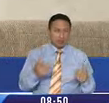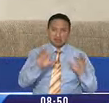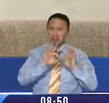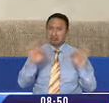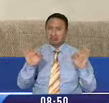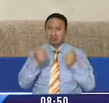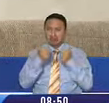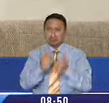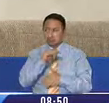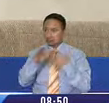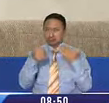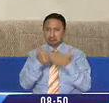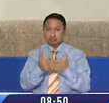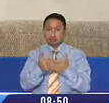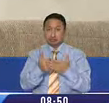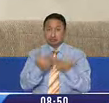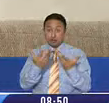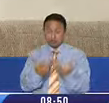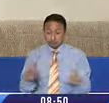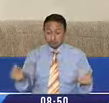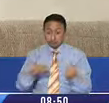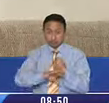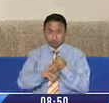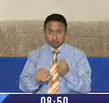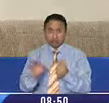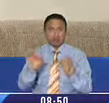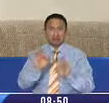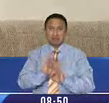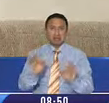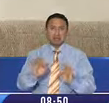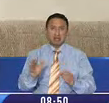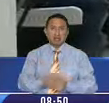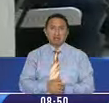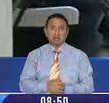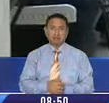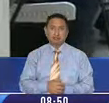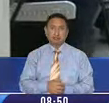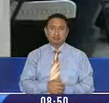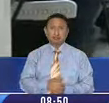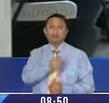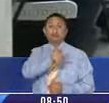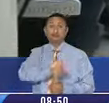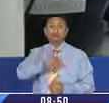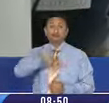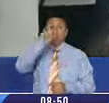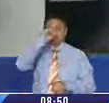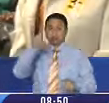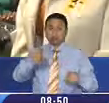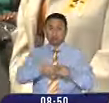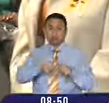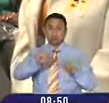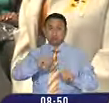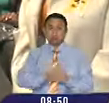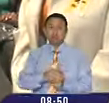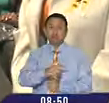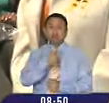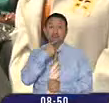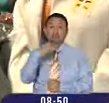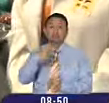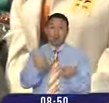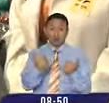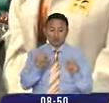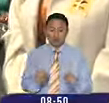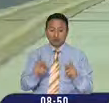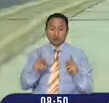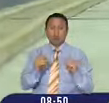vandalizada y la pérdida de bicicletas fue extremadamente esporádica. Ciudadanos coinciden con estos aspectos y señalan que esta es la